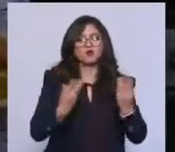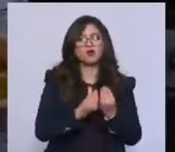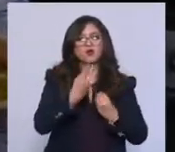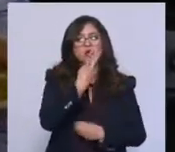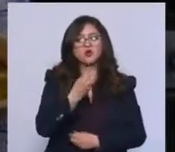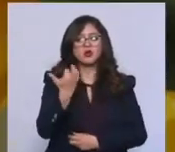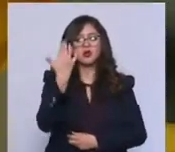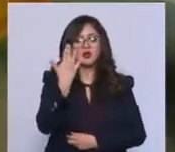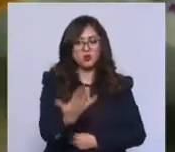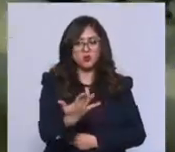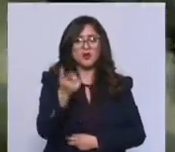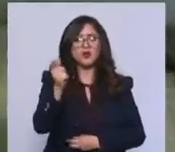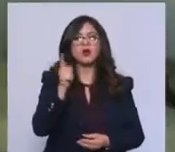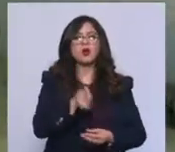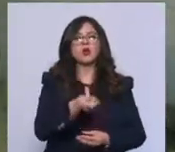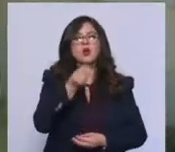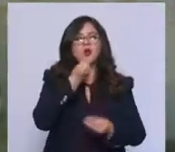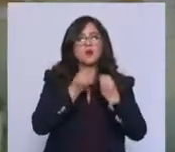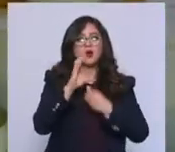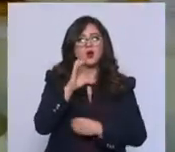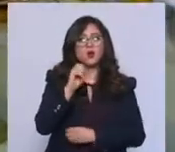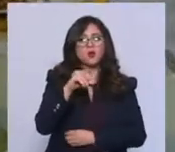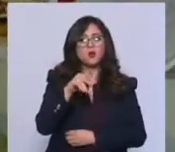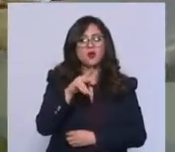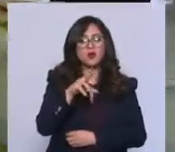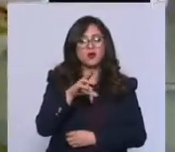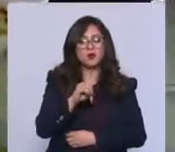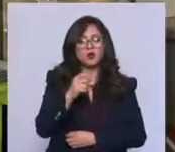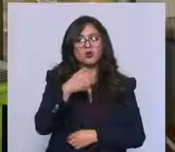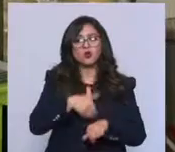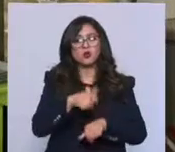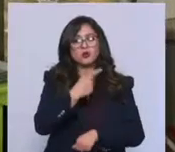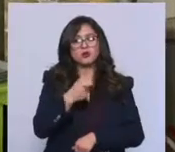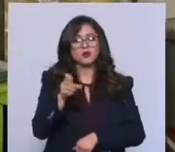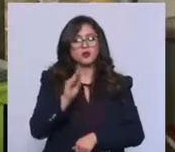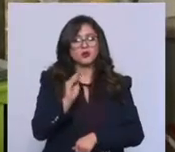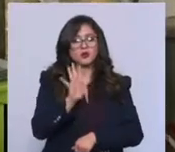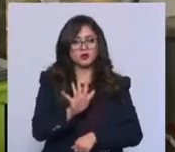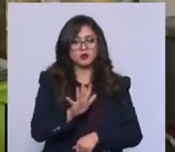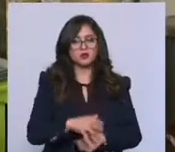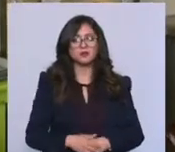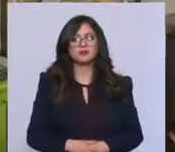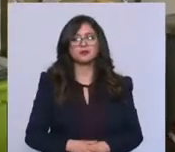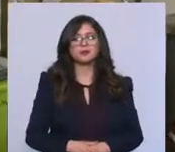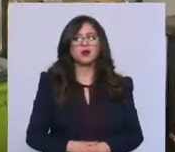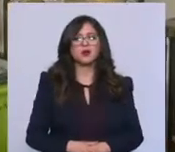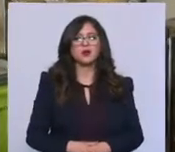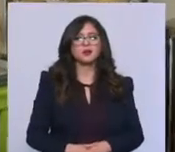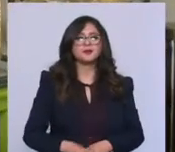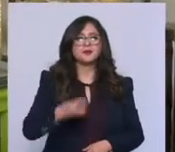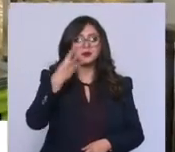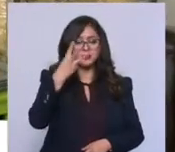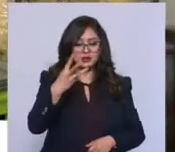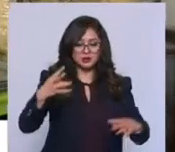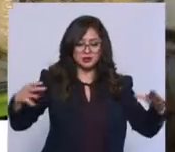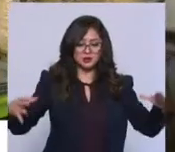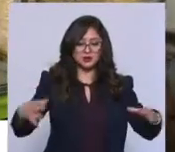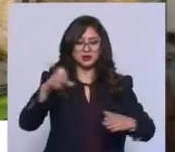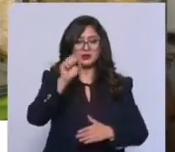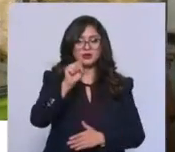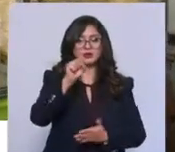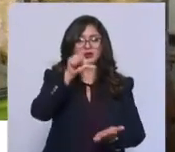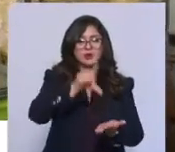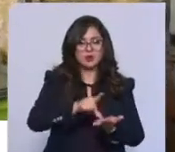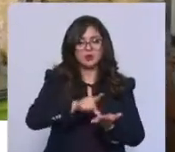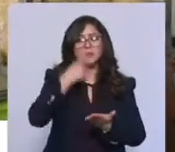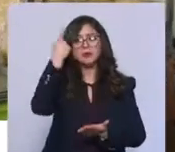250 raciones en el comedor comunitario 195. 3 cazuelas de 60 litros para